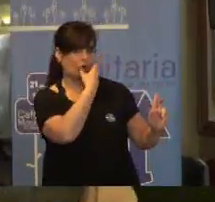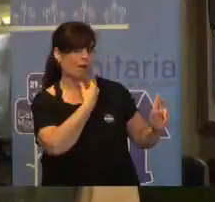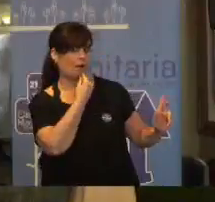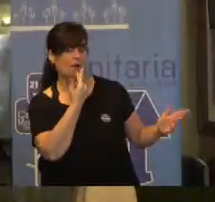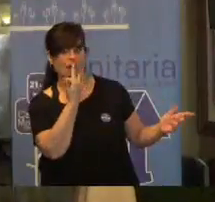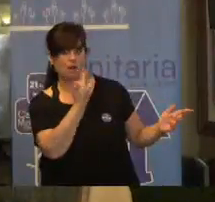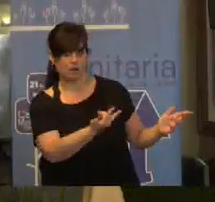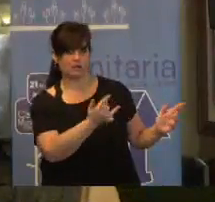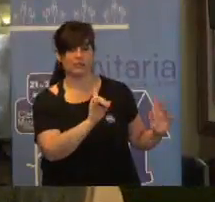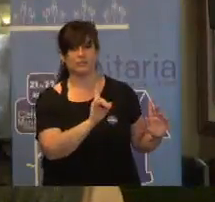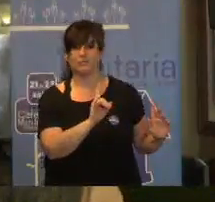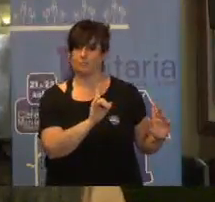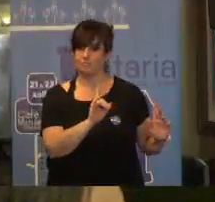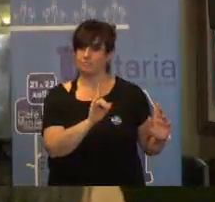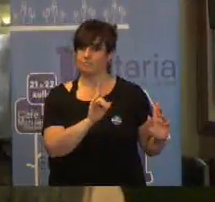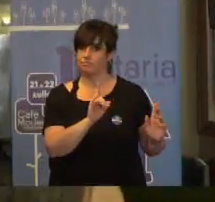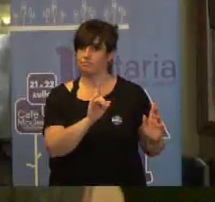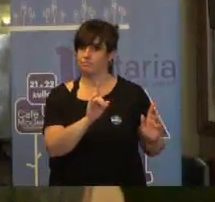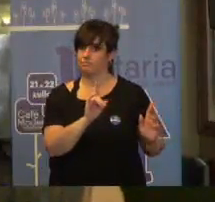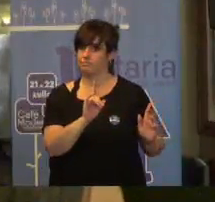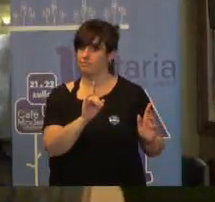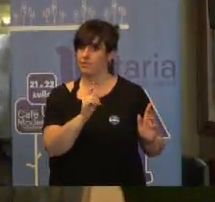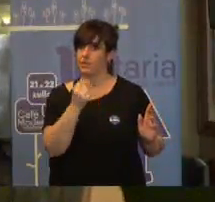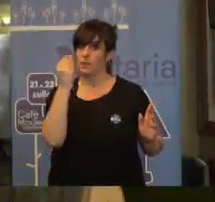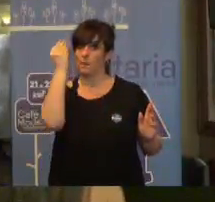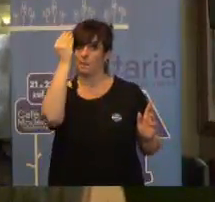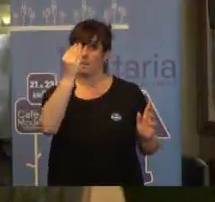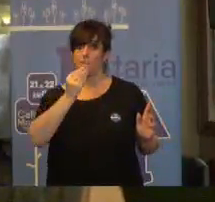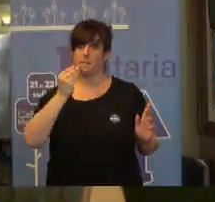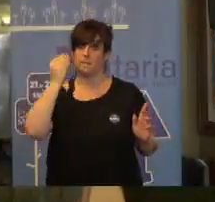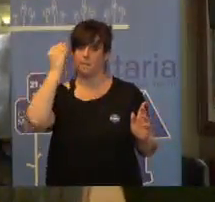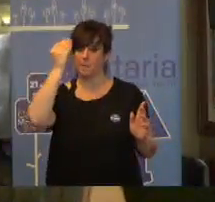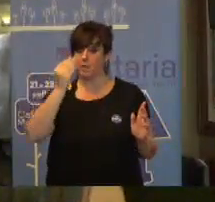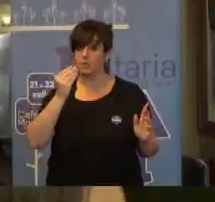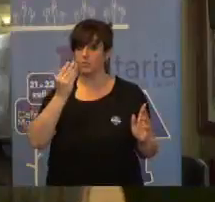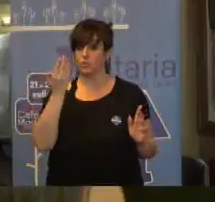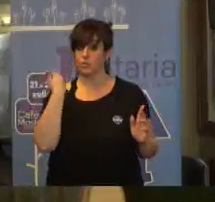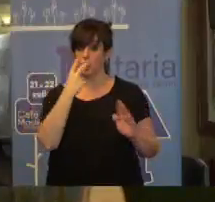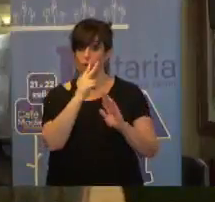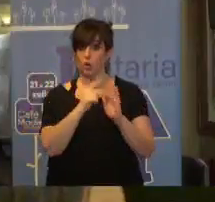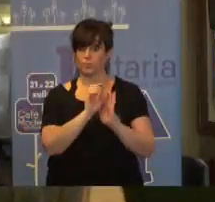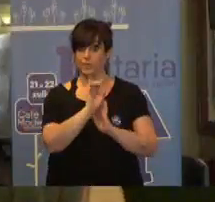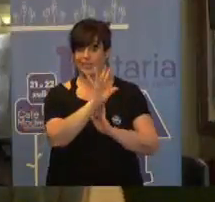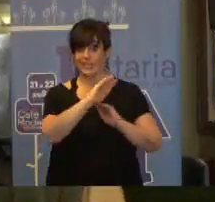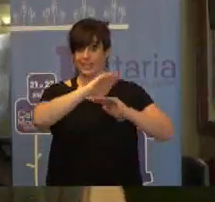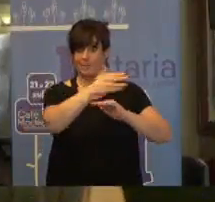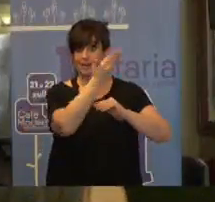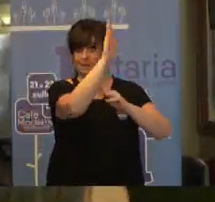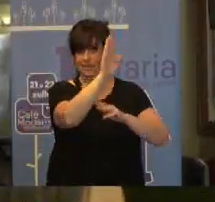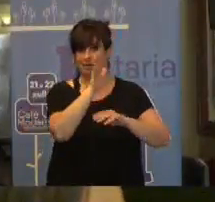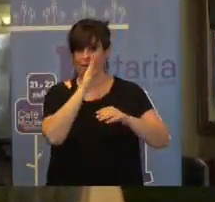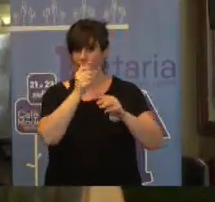que hai menos mareas das que se di que hai, digo, das que se presentaron no 2015, non? E creo